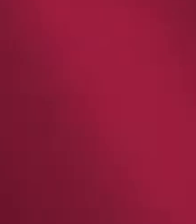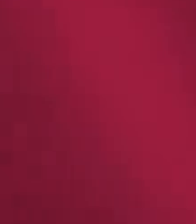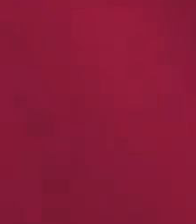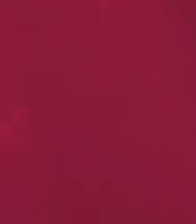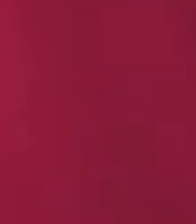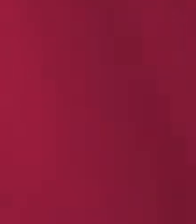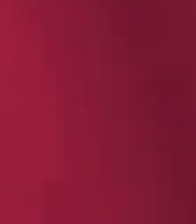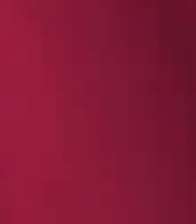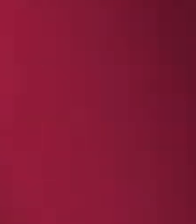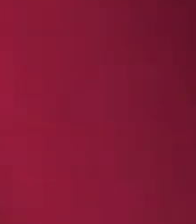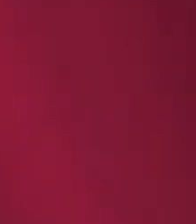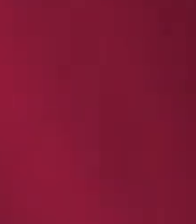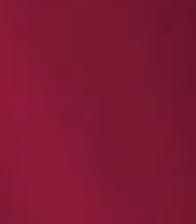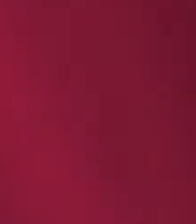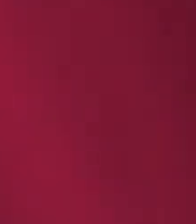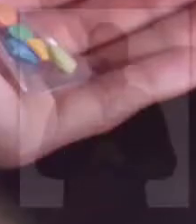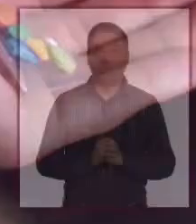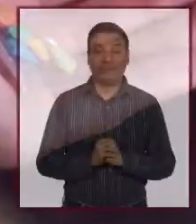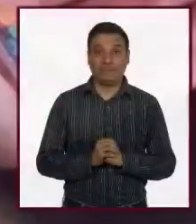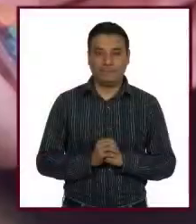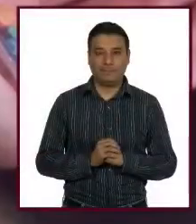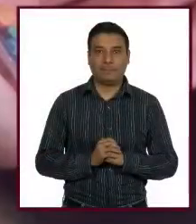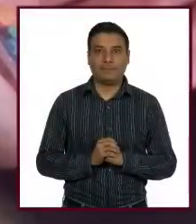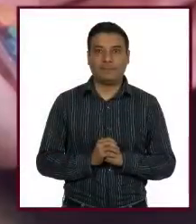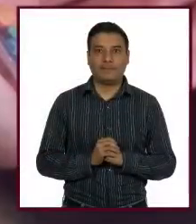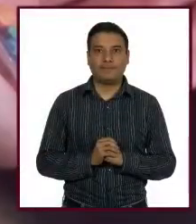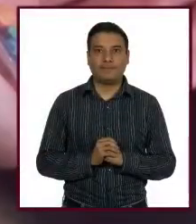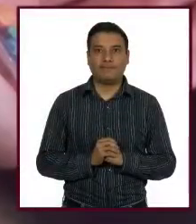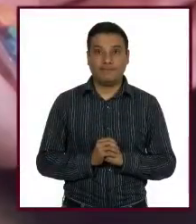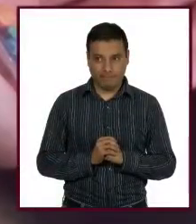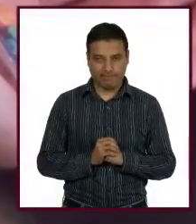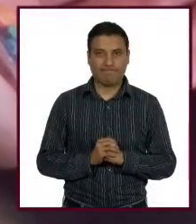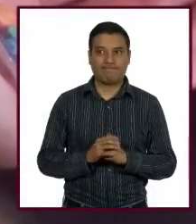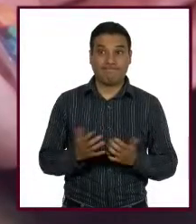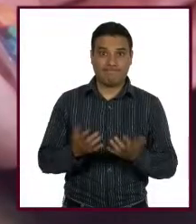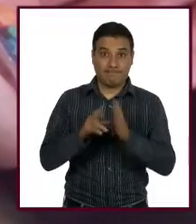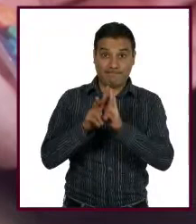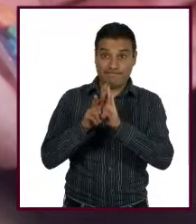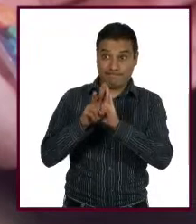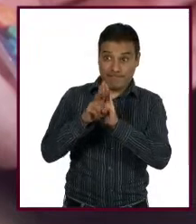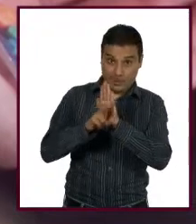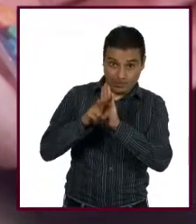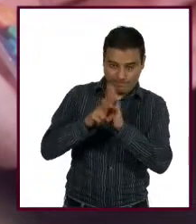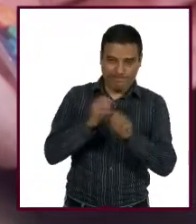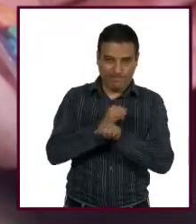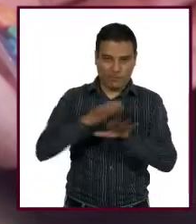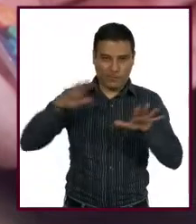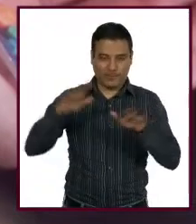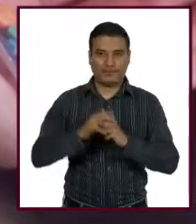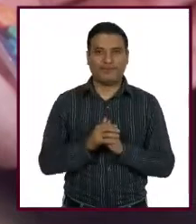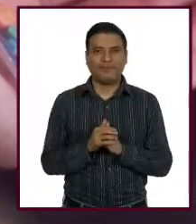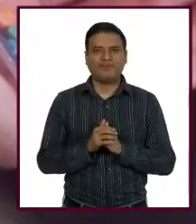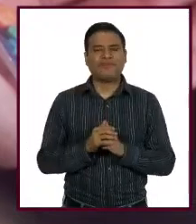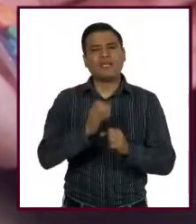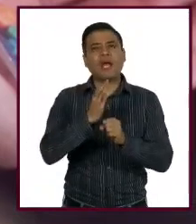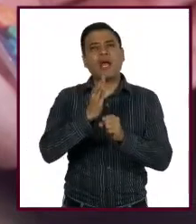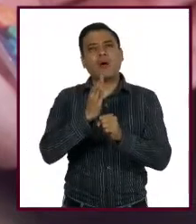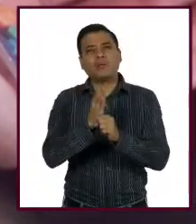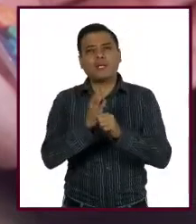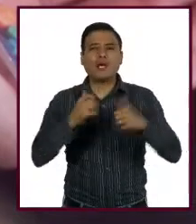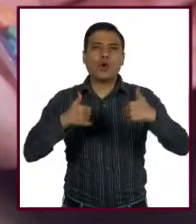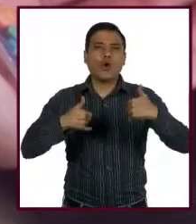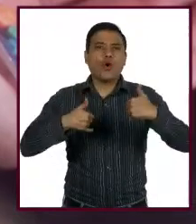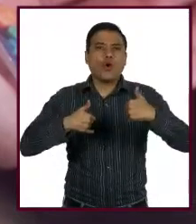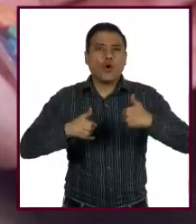Educación Pública. Gobierno de México. Bueno, ahí está la información. Los jóvenes de hoy enfrentan